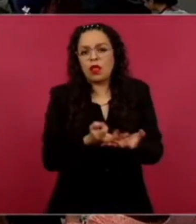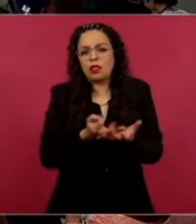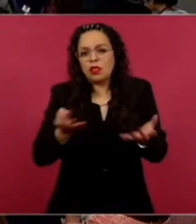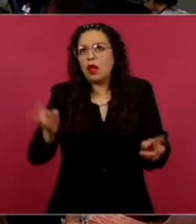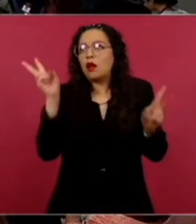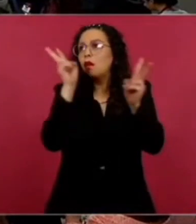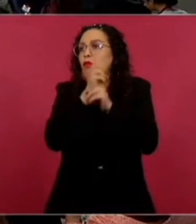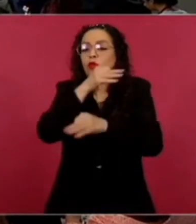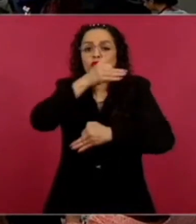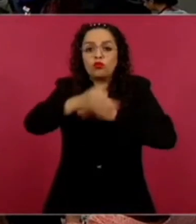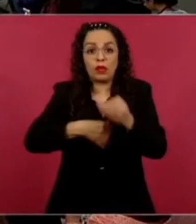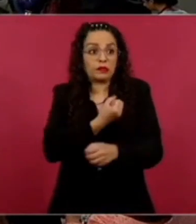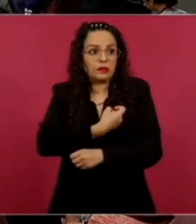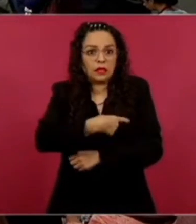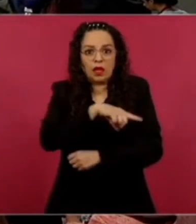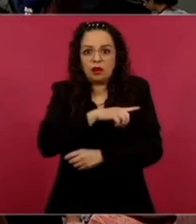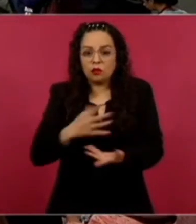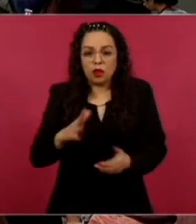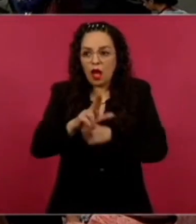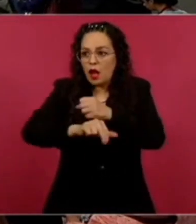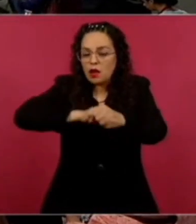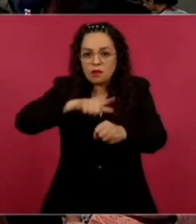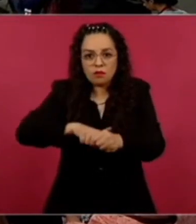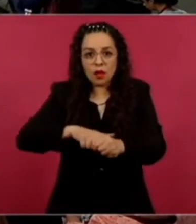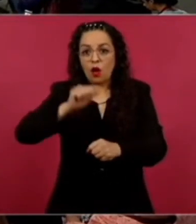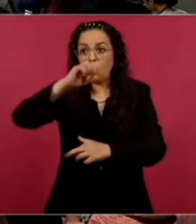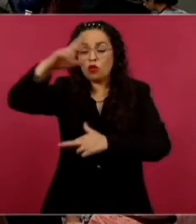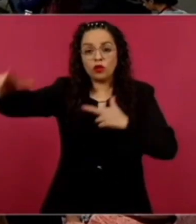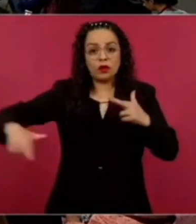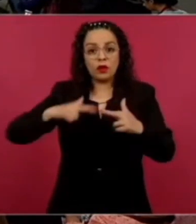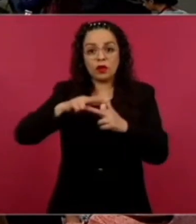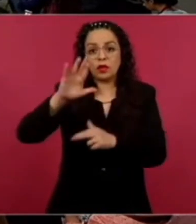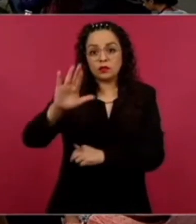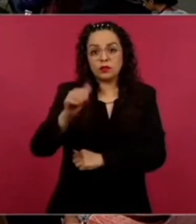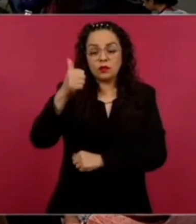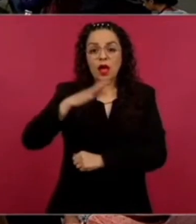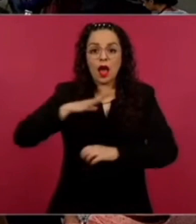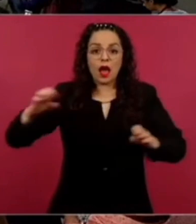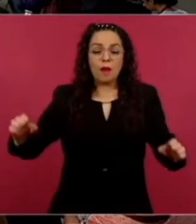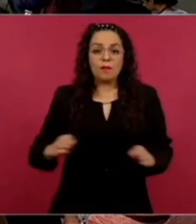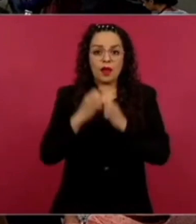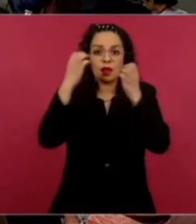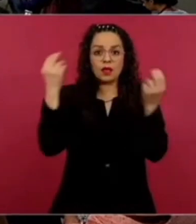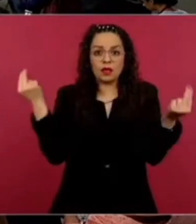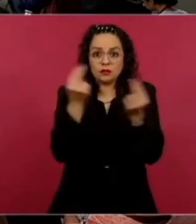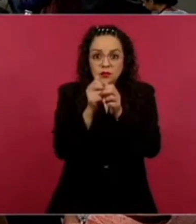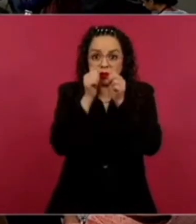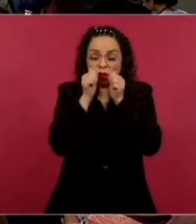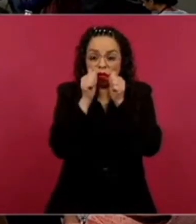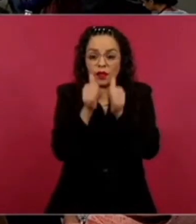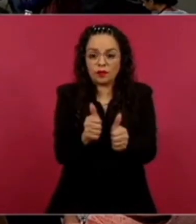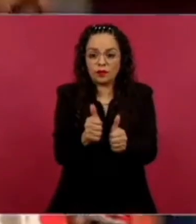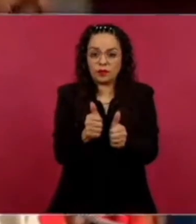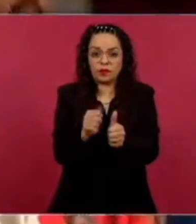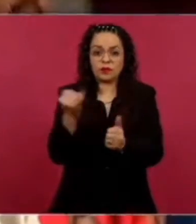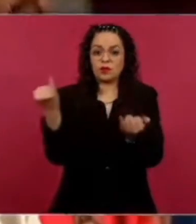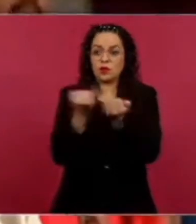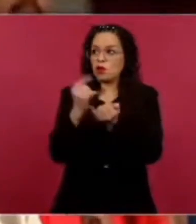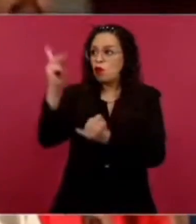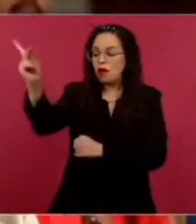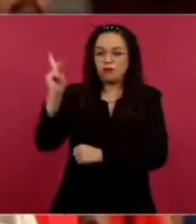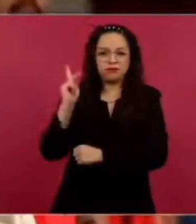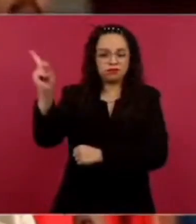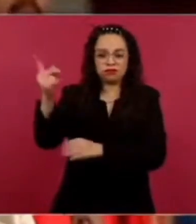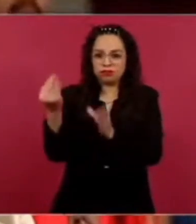finalmente hay otras 56 regiones de emergencia sanitaria y ambiental de esta naturaleza y